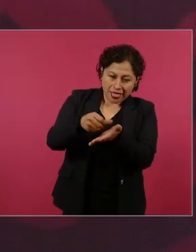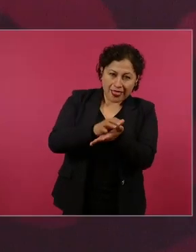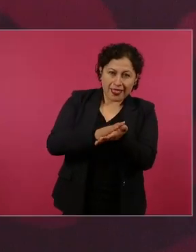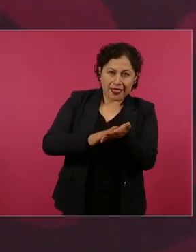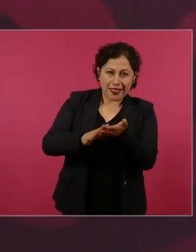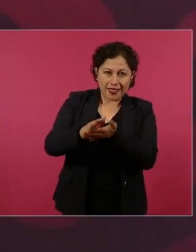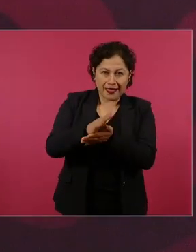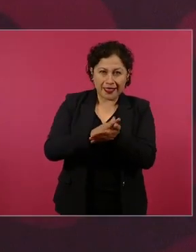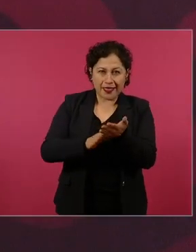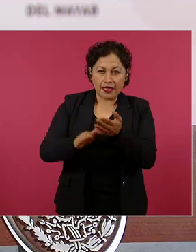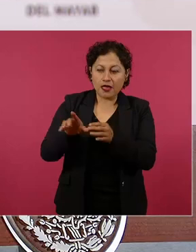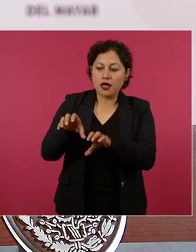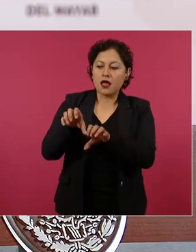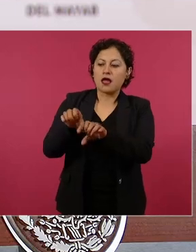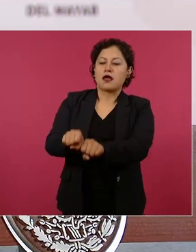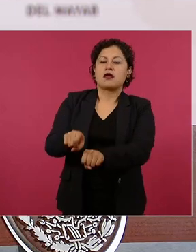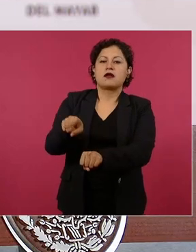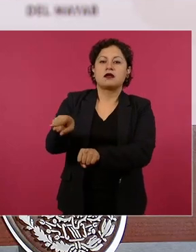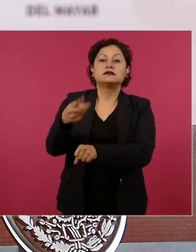CISEN,